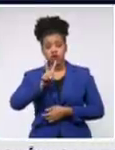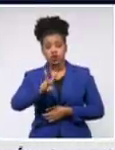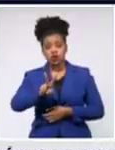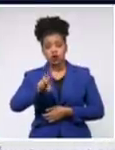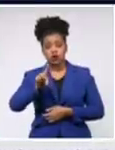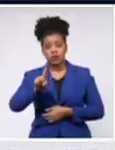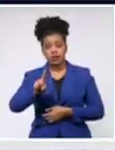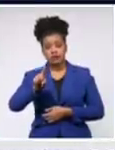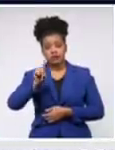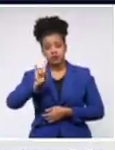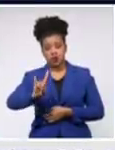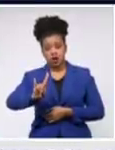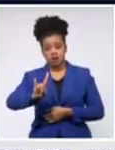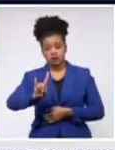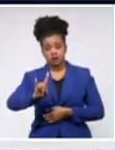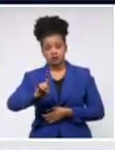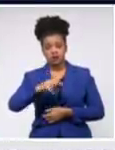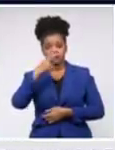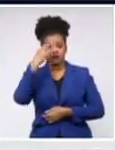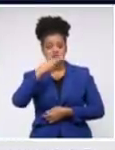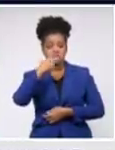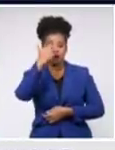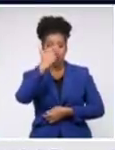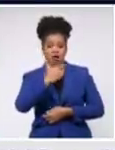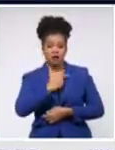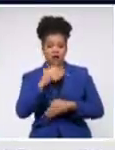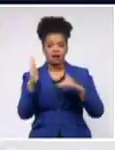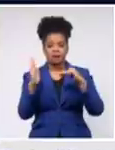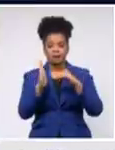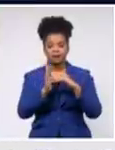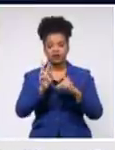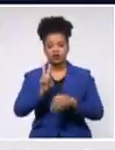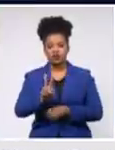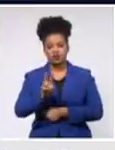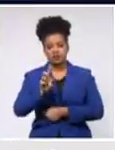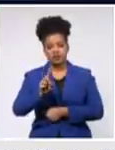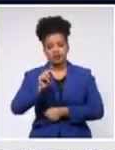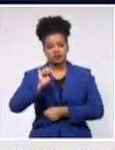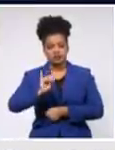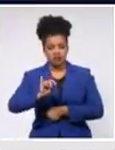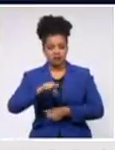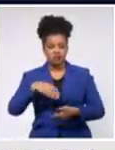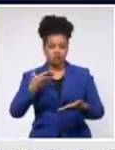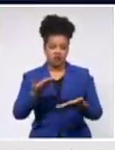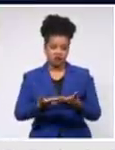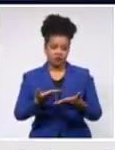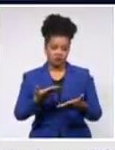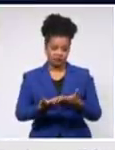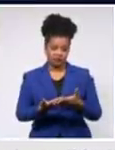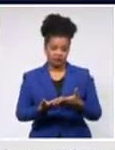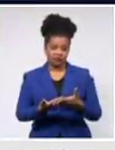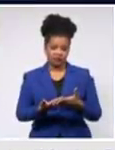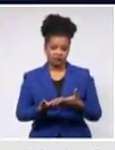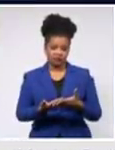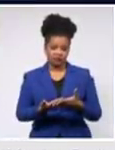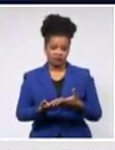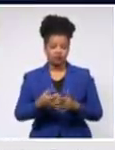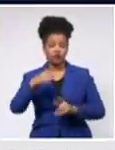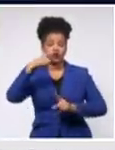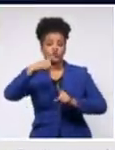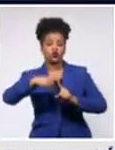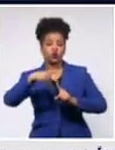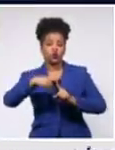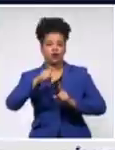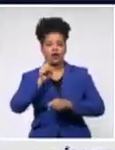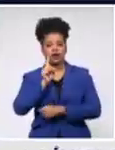219, de Ciego de Ávila 1.216 muestras, de Las Tunas